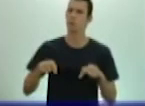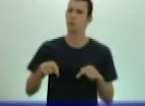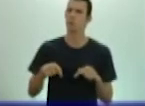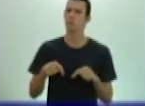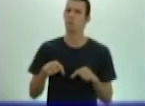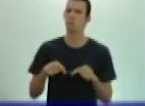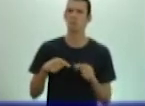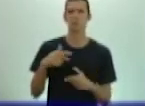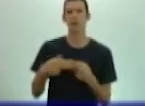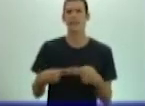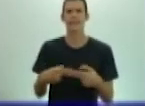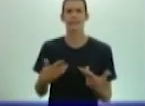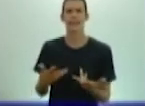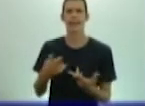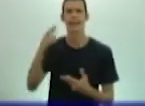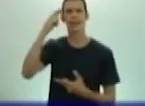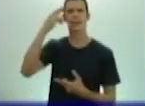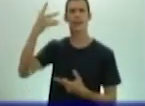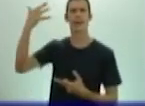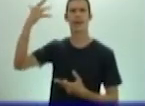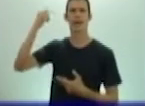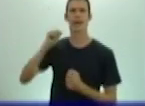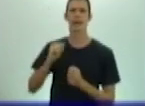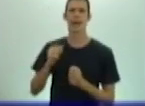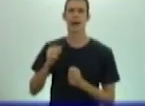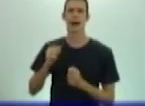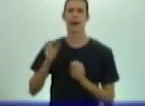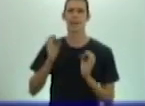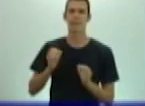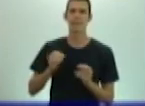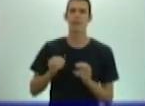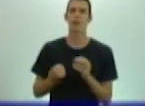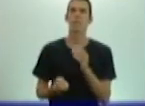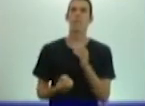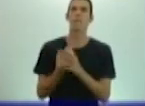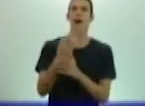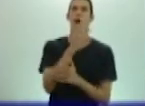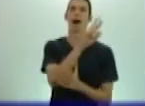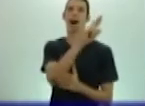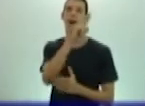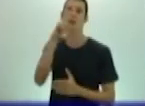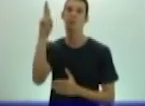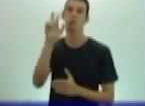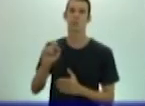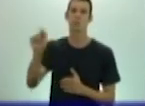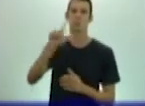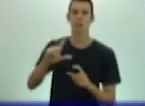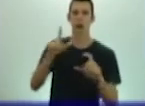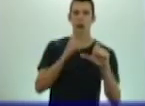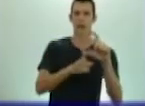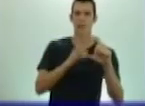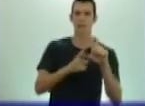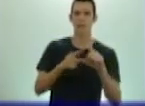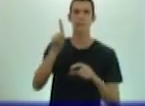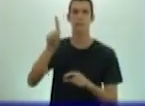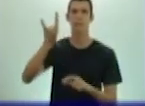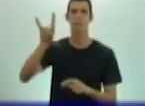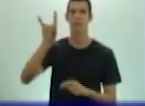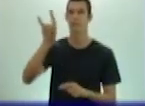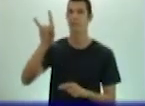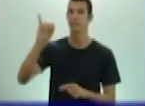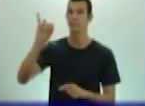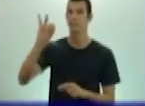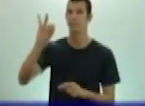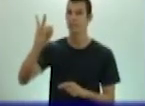de Octubre de 1917, donde vamos a estar refiriéndonos específicamente a estos contenidos.